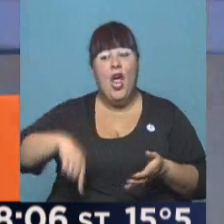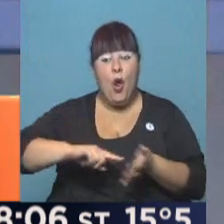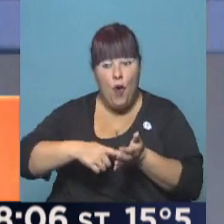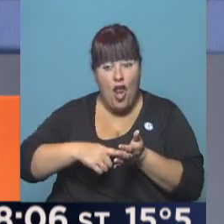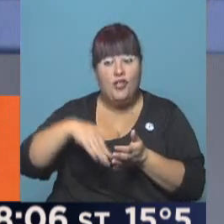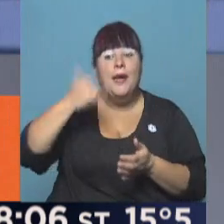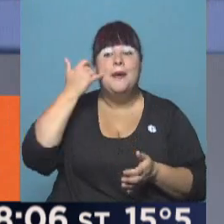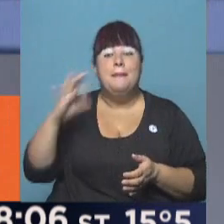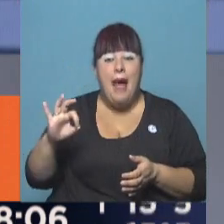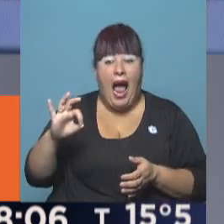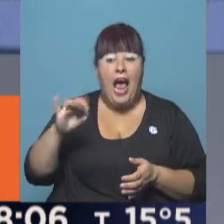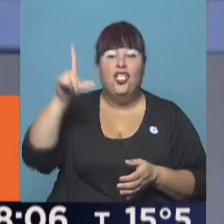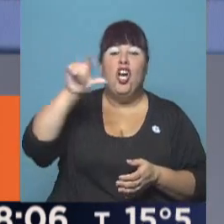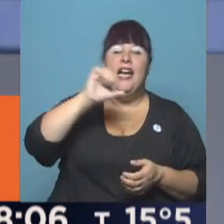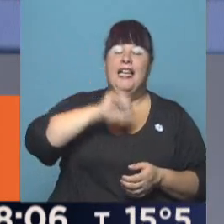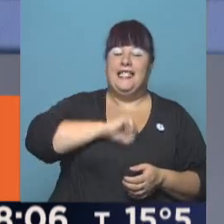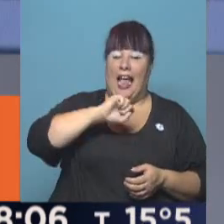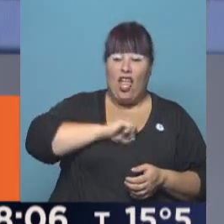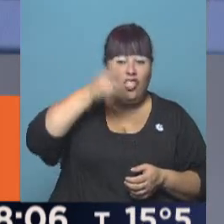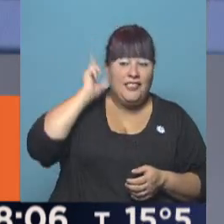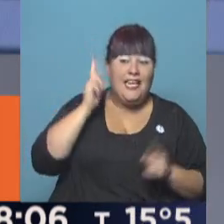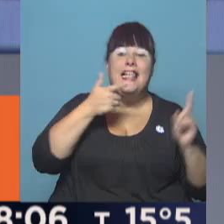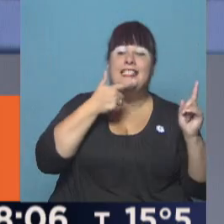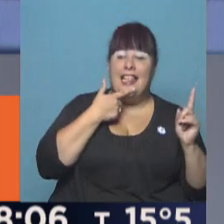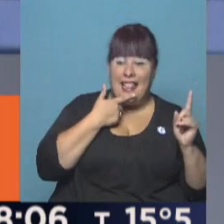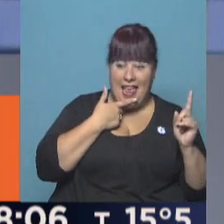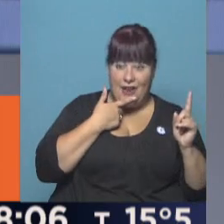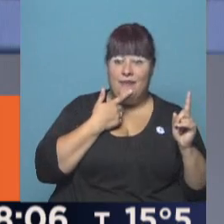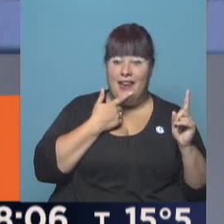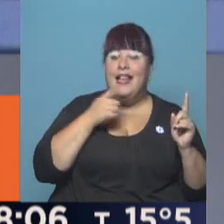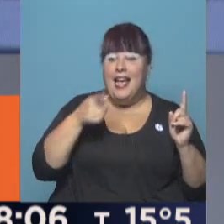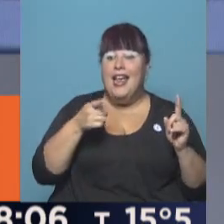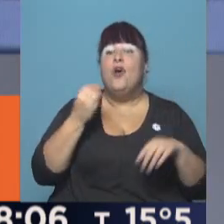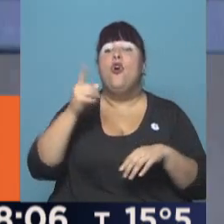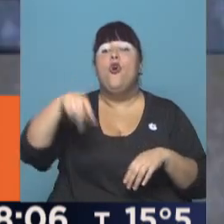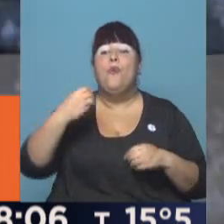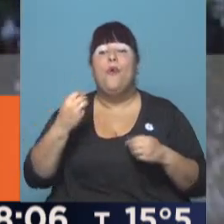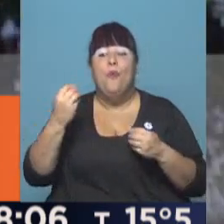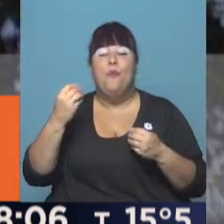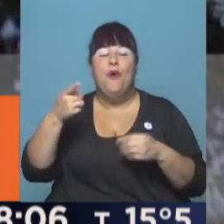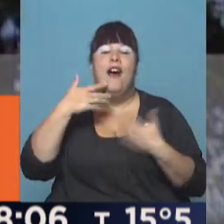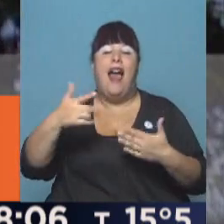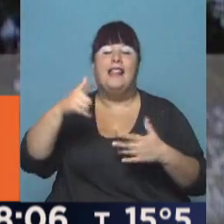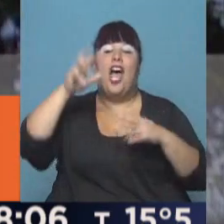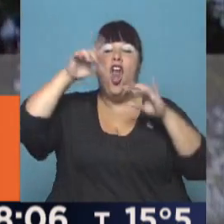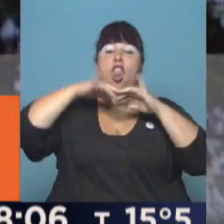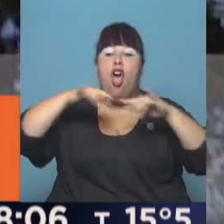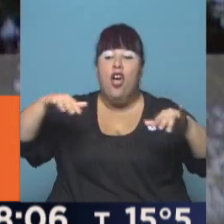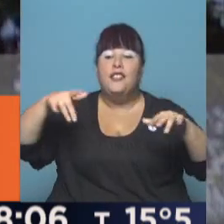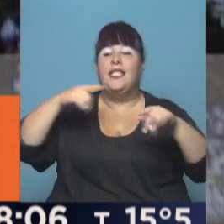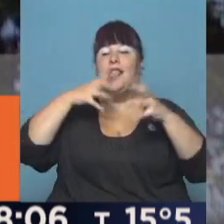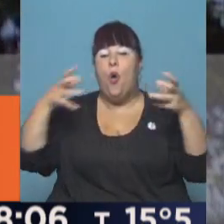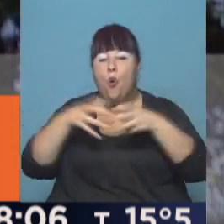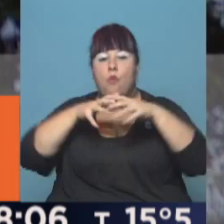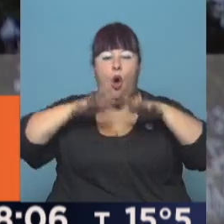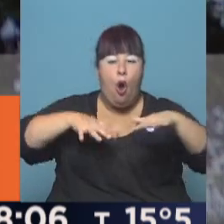es mayo, Santiago de Chile es recién el mes de septiembre. Seguro. Y eso tiene que ver con que las noticias y todo el